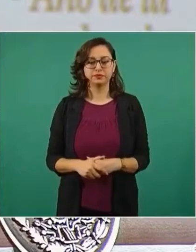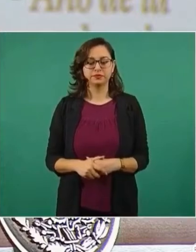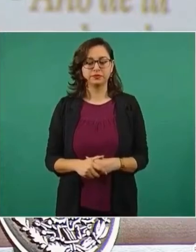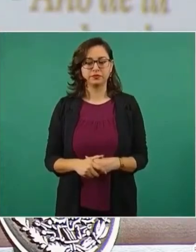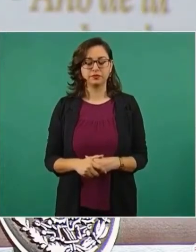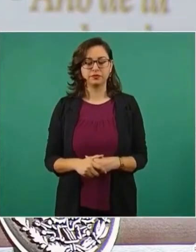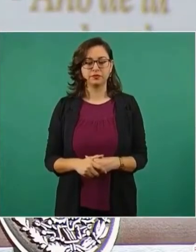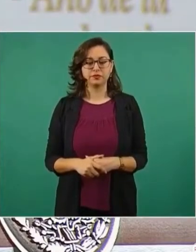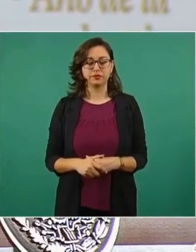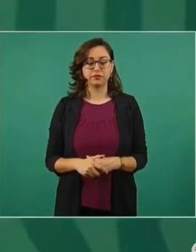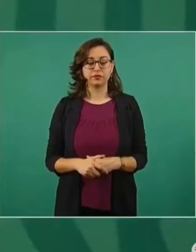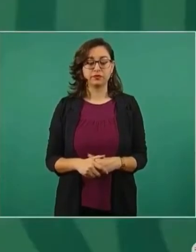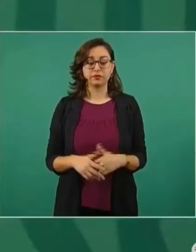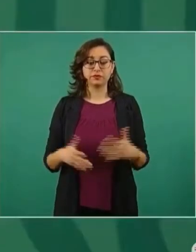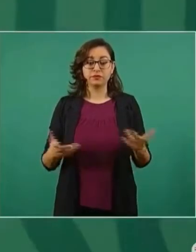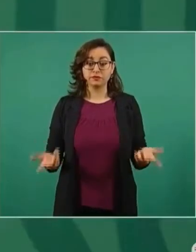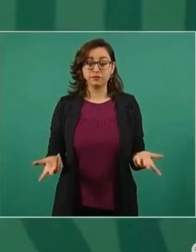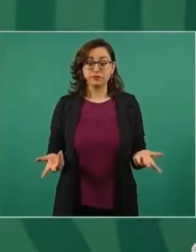o podría decir